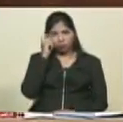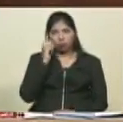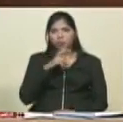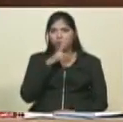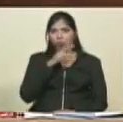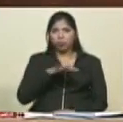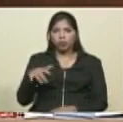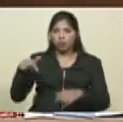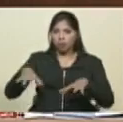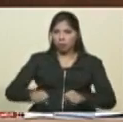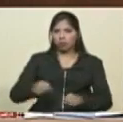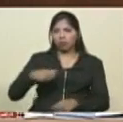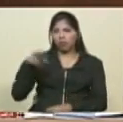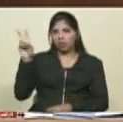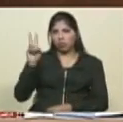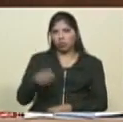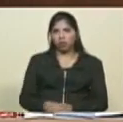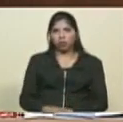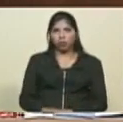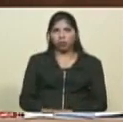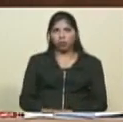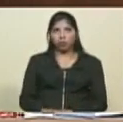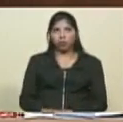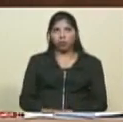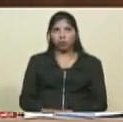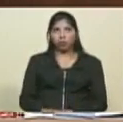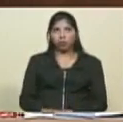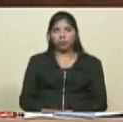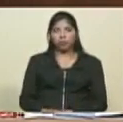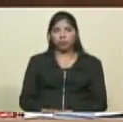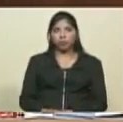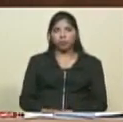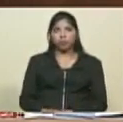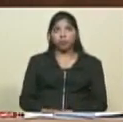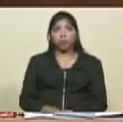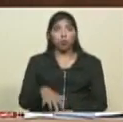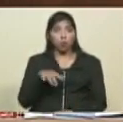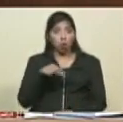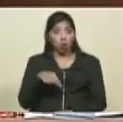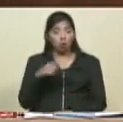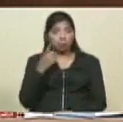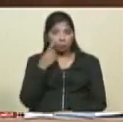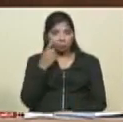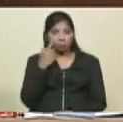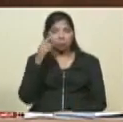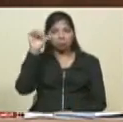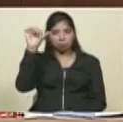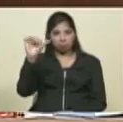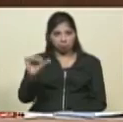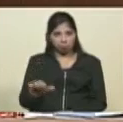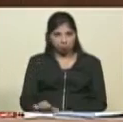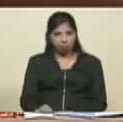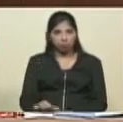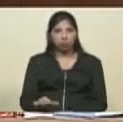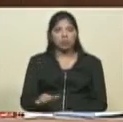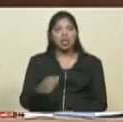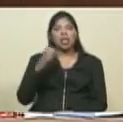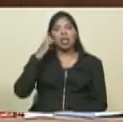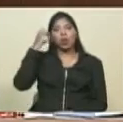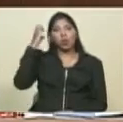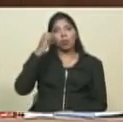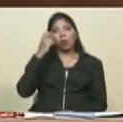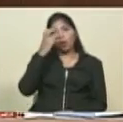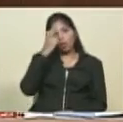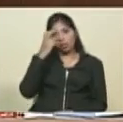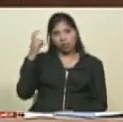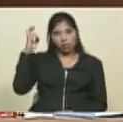Venezuela. He allí la diferencia. Hoy vimos también las declaraciones de un canciller europeo, específicamente